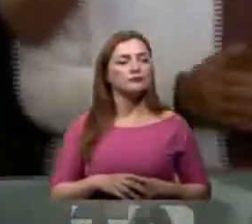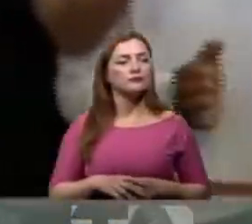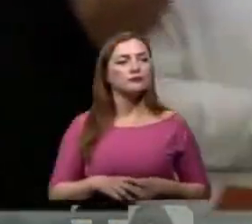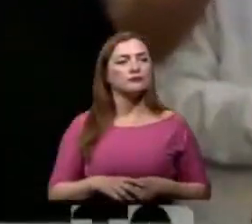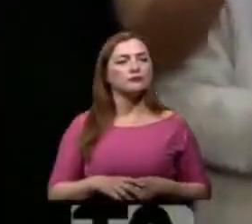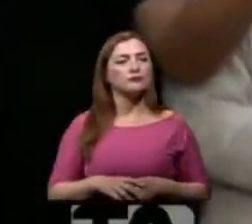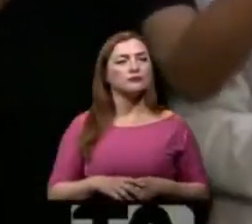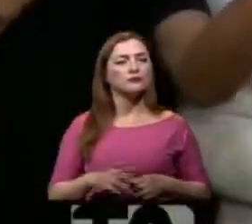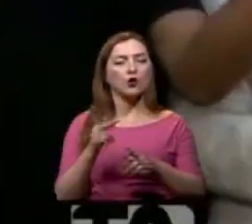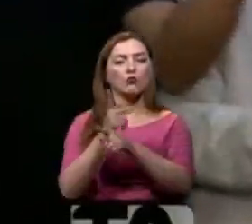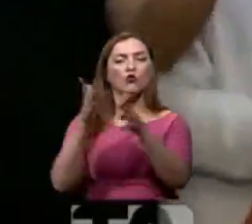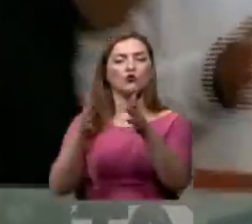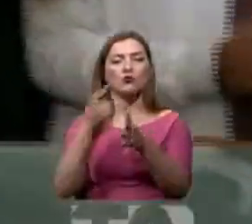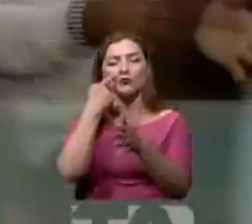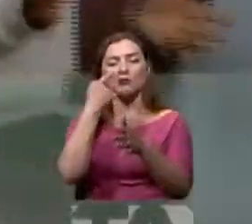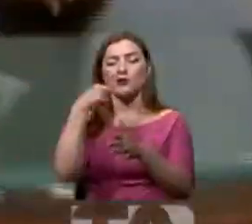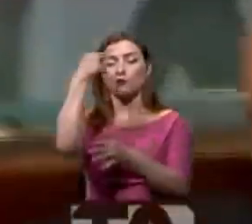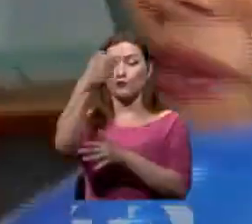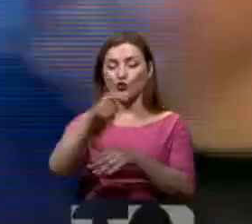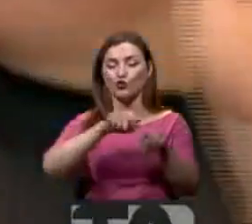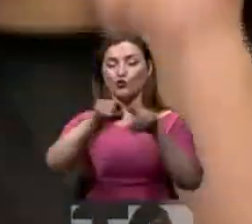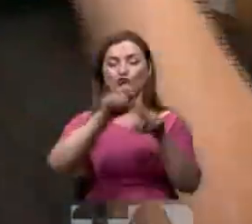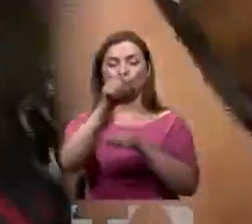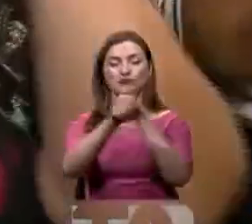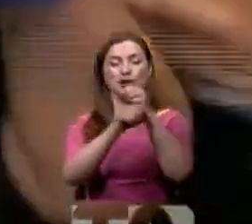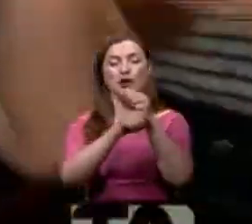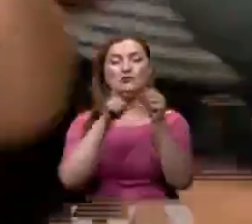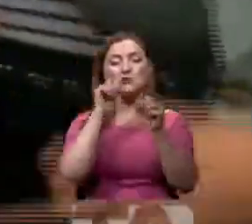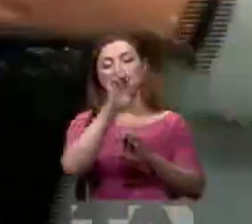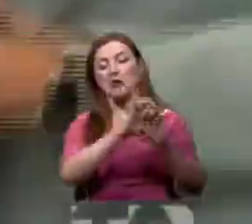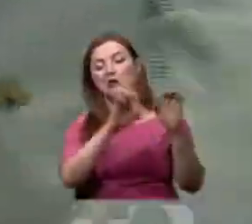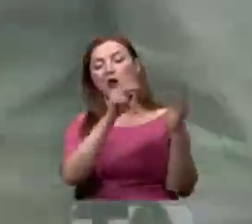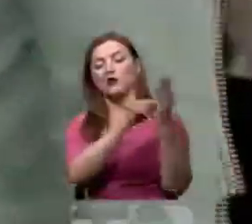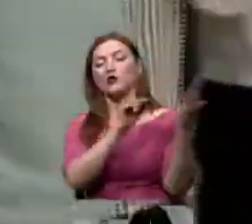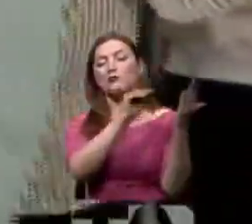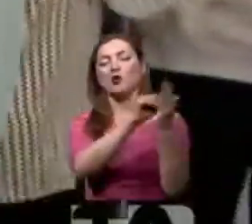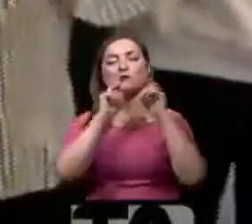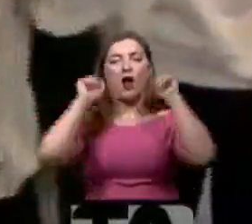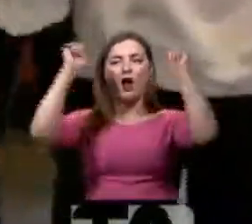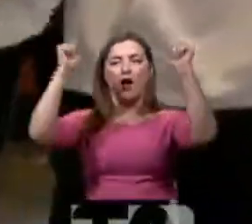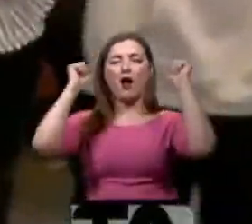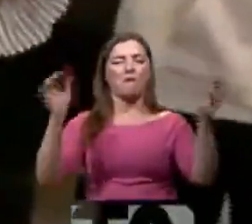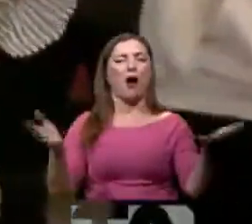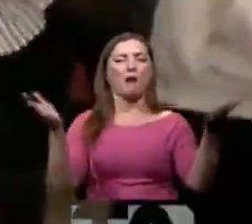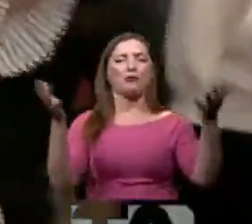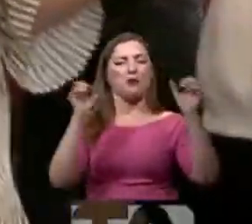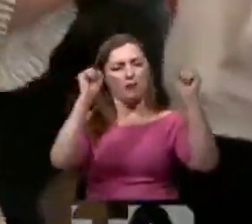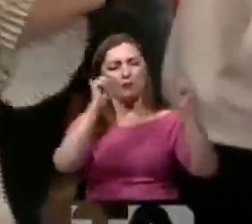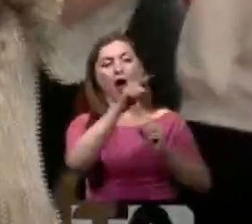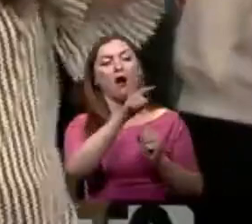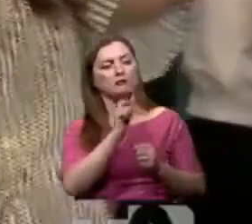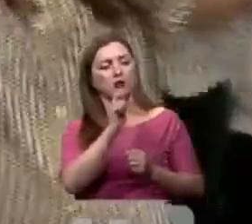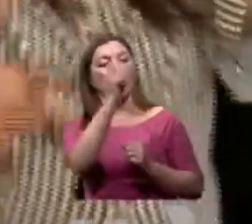nuestro productor Sebastián Piedra tiene que considerar que para el próximo año también debe haber una calificación para la barra